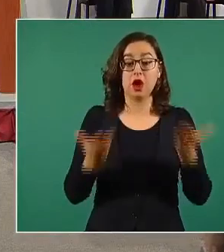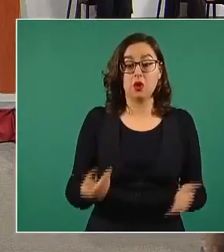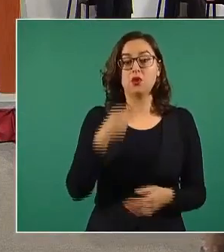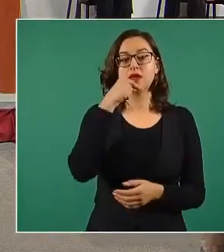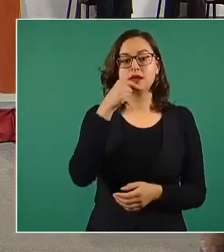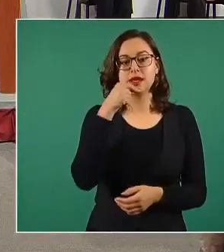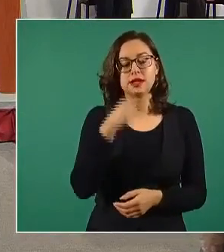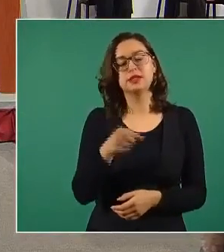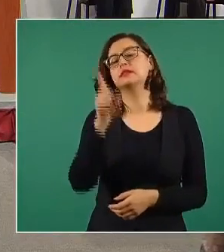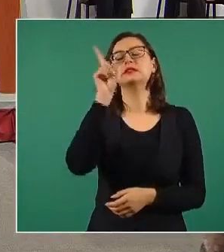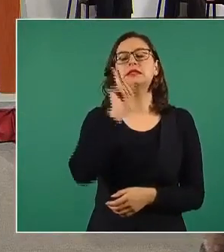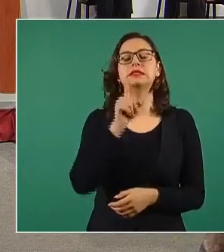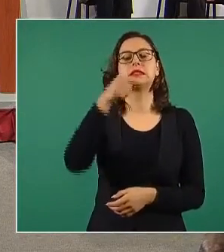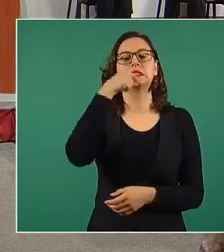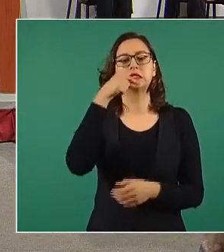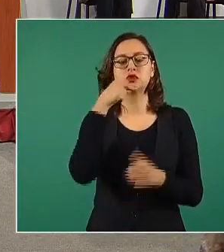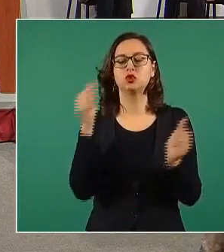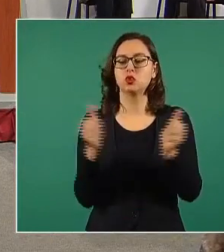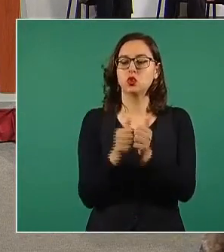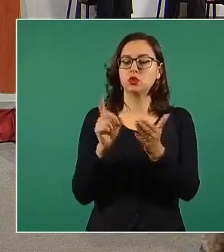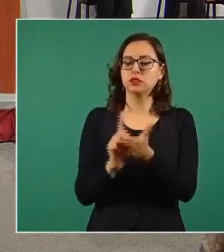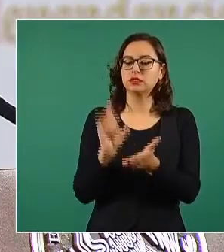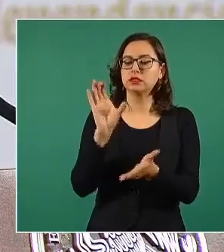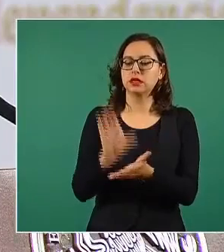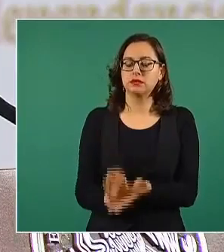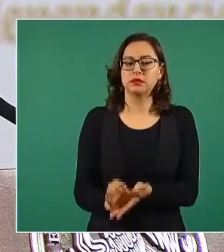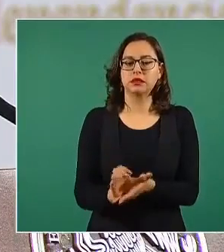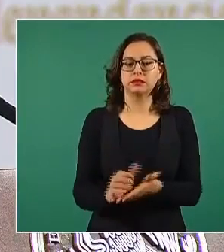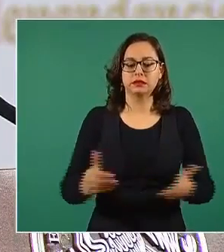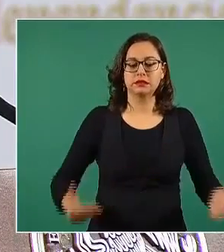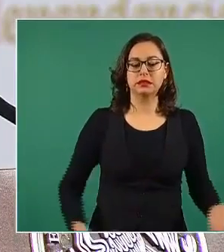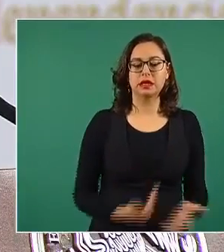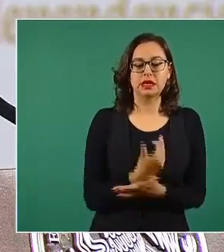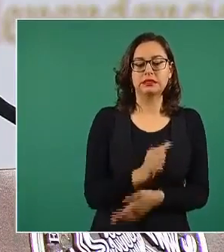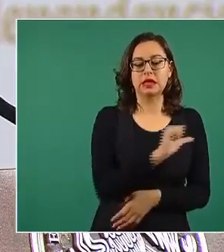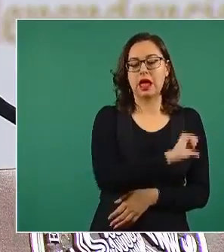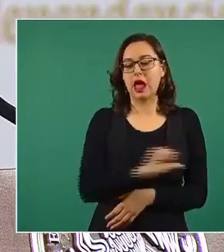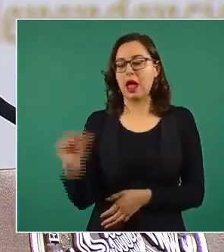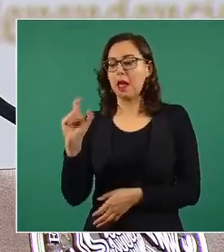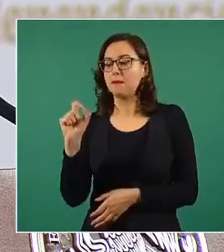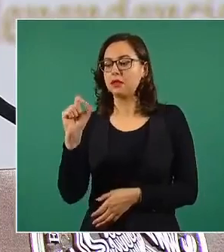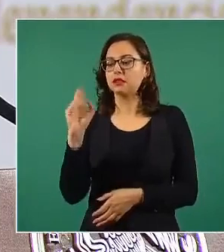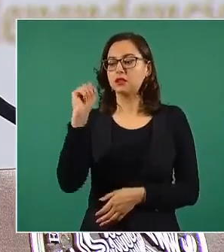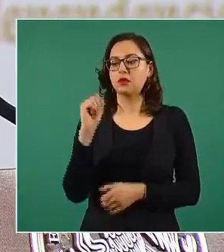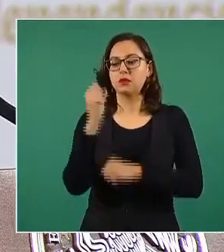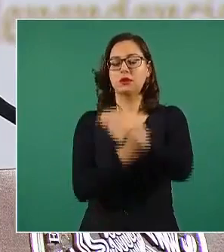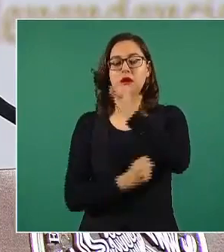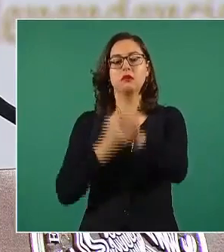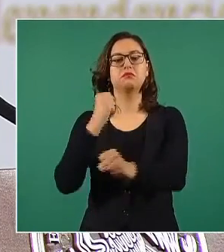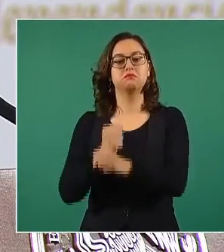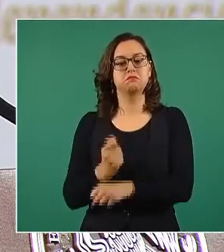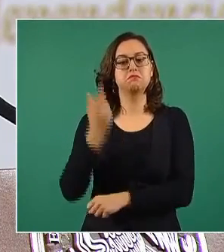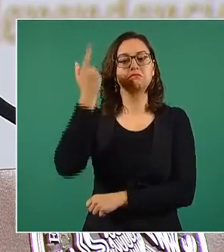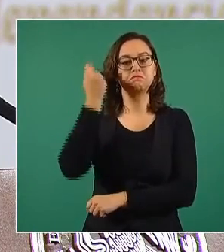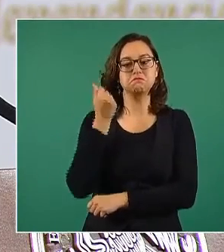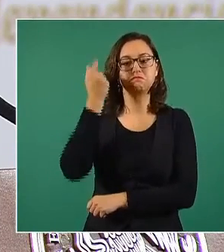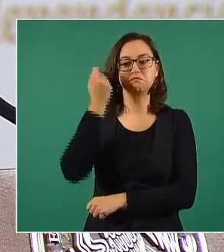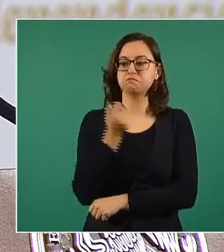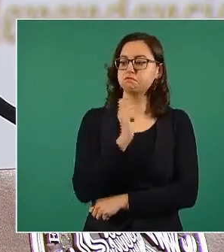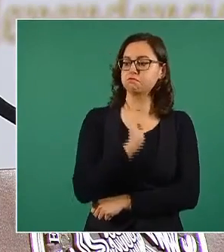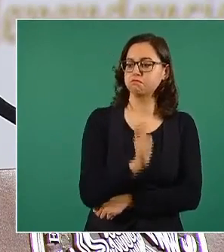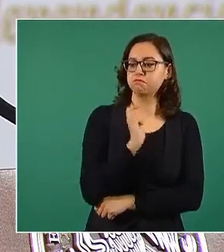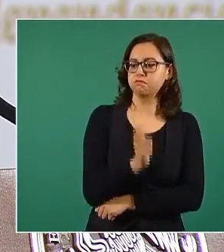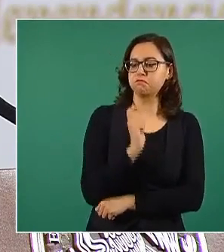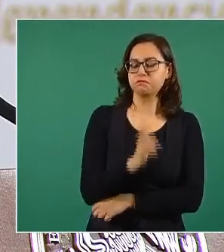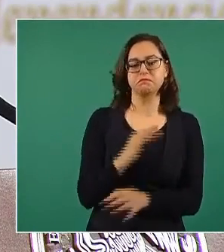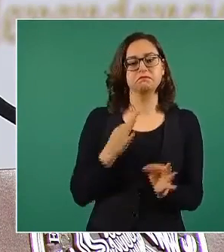también tienen consagrado su derecho en la Constitución de recibir una pensión. Así que ha sido avances